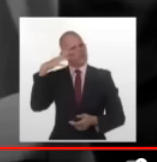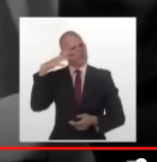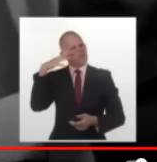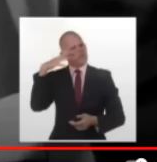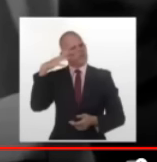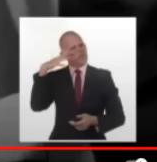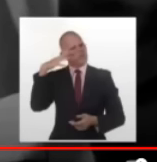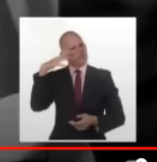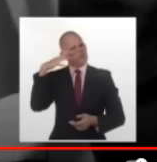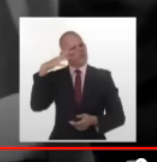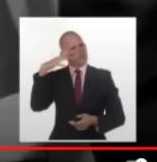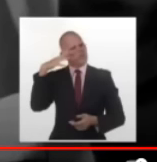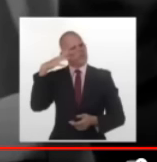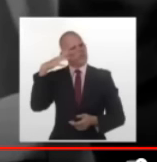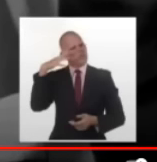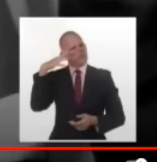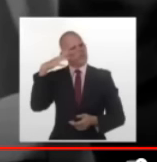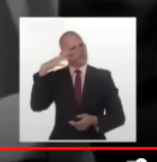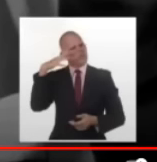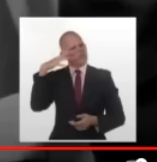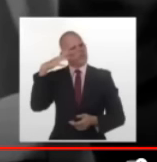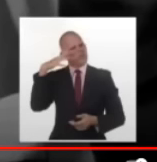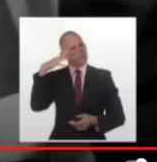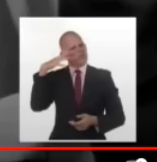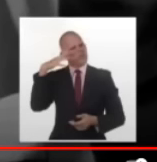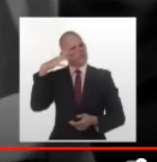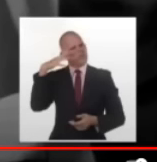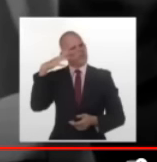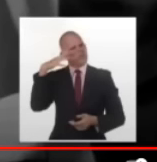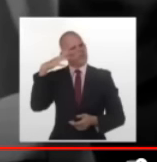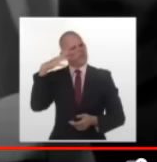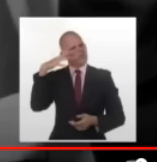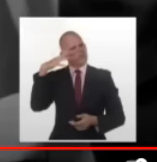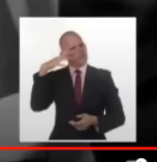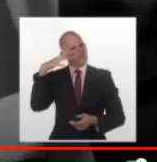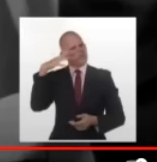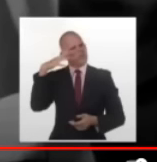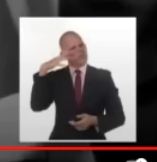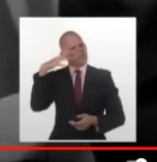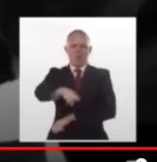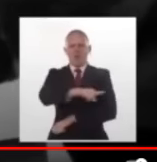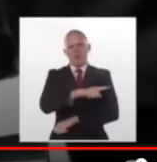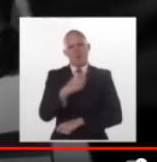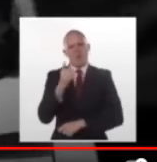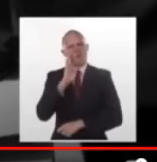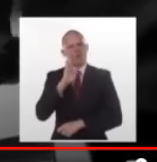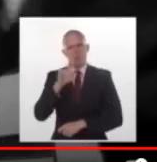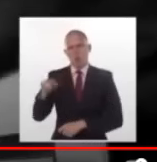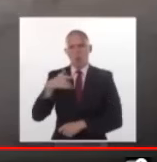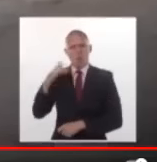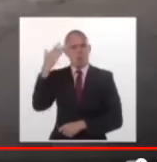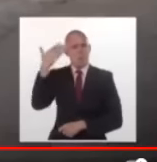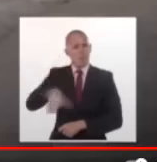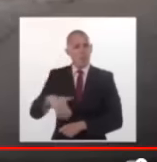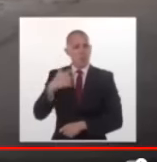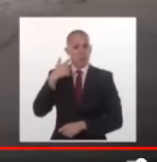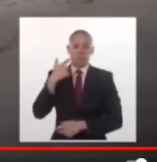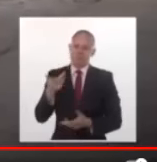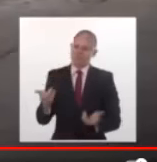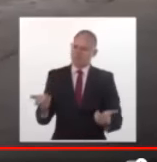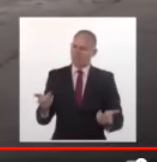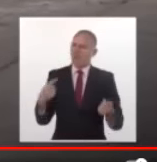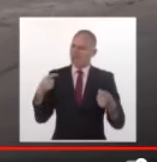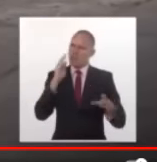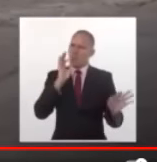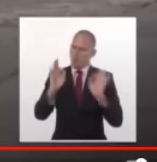propio cubano es un ladrón. Hay unos cubanos desalmados que todavía tenemos que hacer ese trabajo psicológico. Raidel Rafoso Martínez, Ana Carla